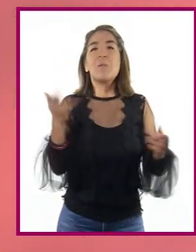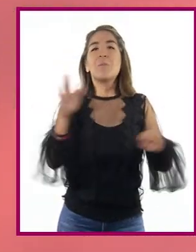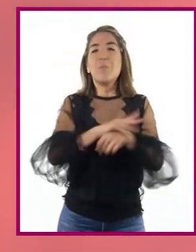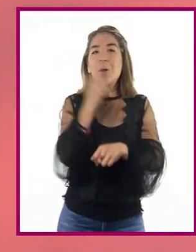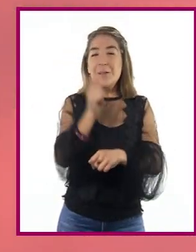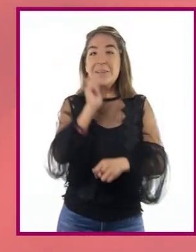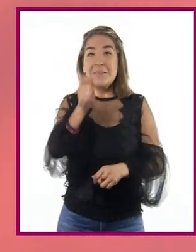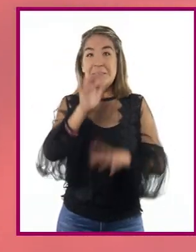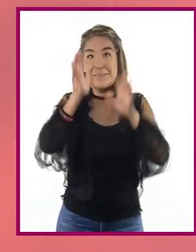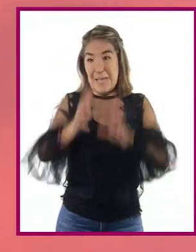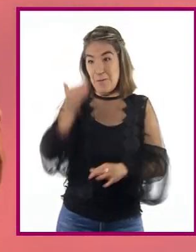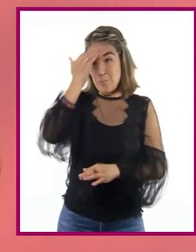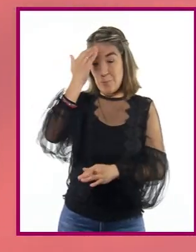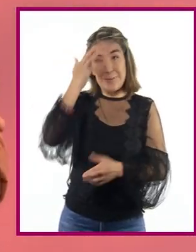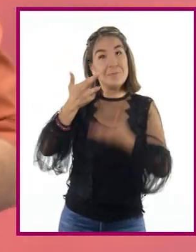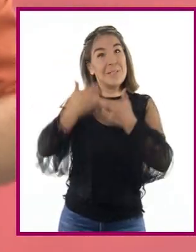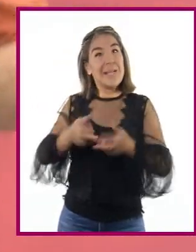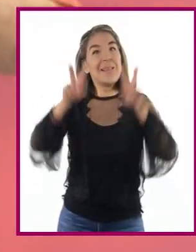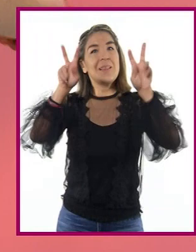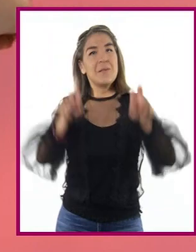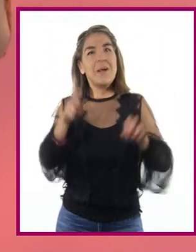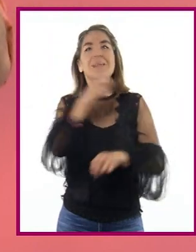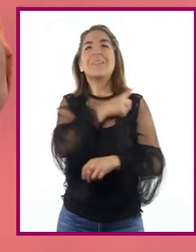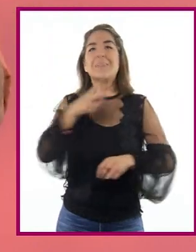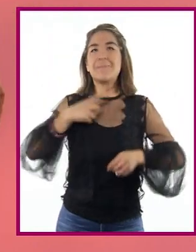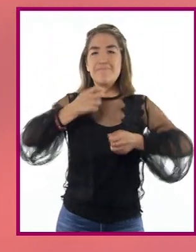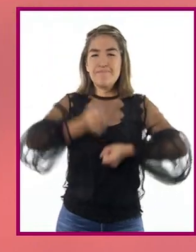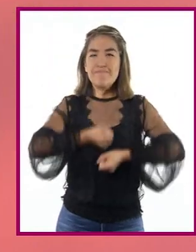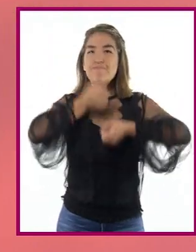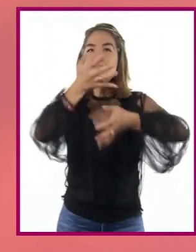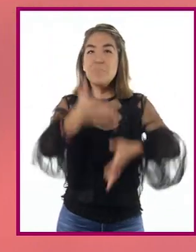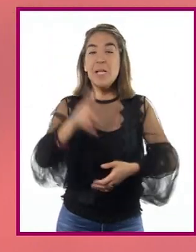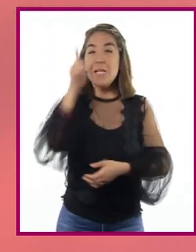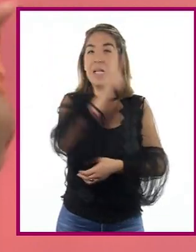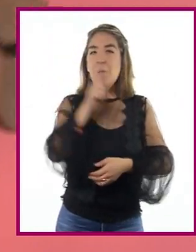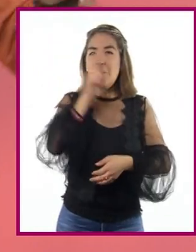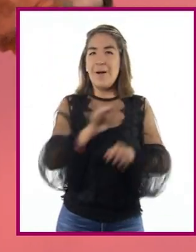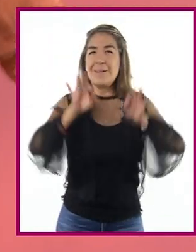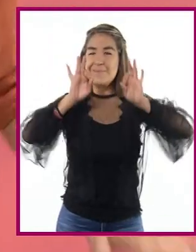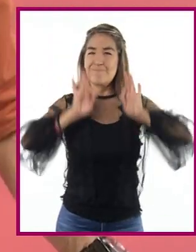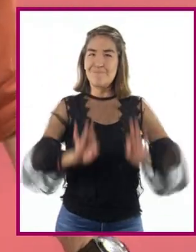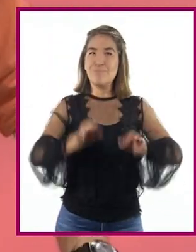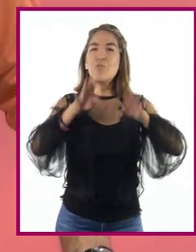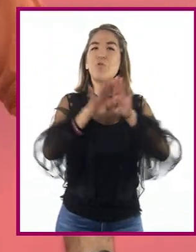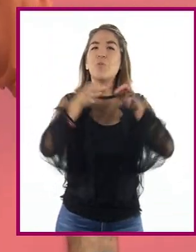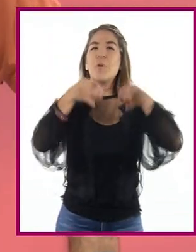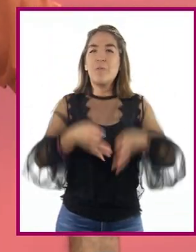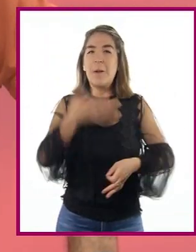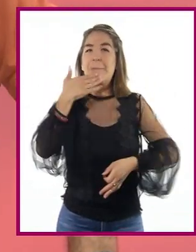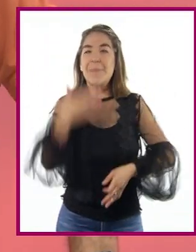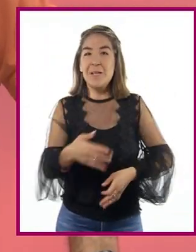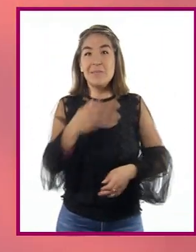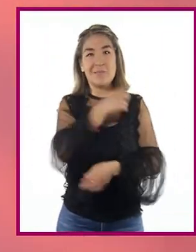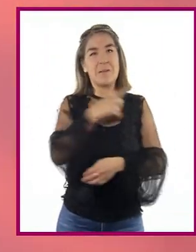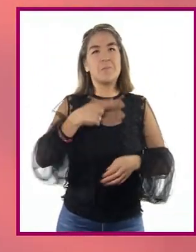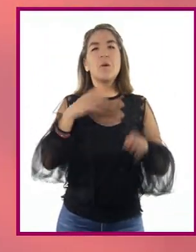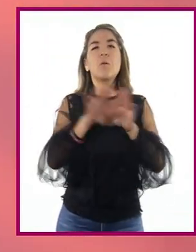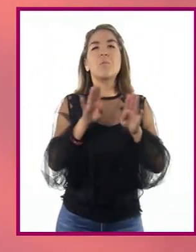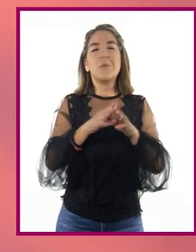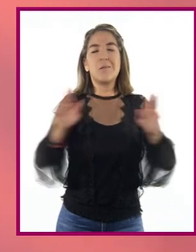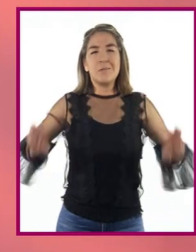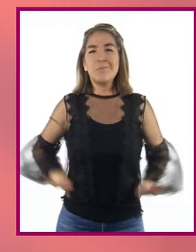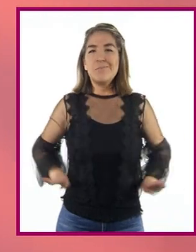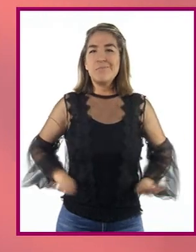de tener los conocimientos, se requiere expresarlos en un lenguaje formal y asumiendo una postura definida. Así